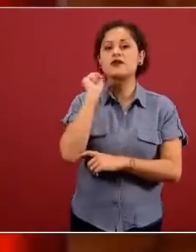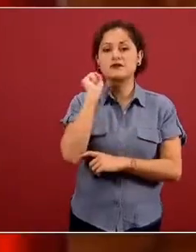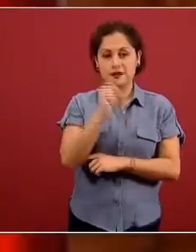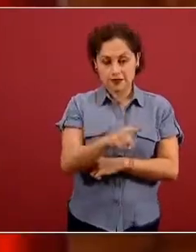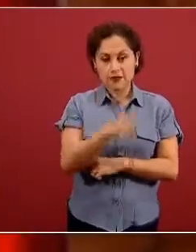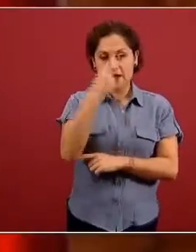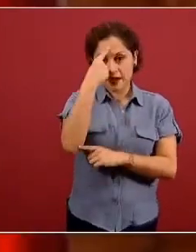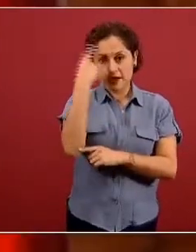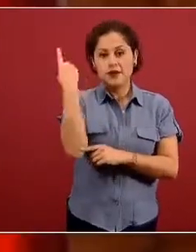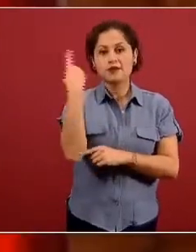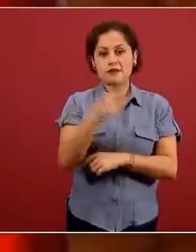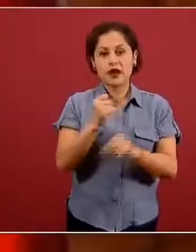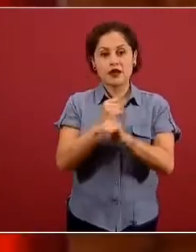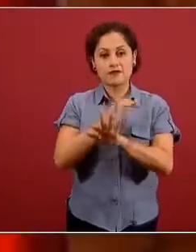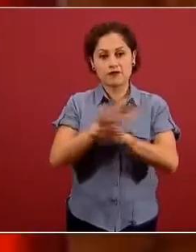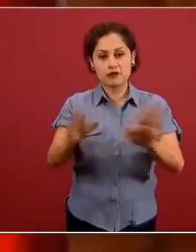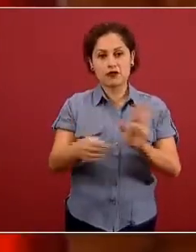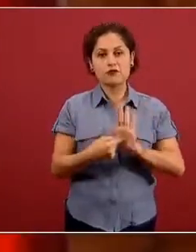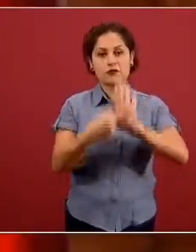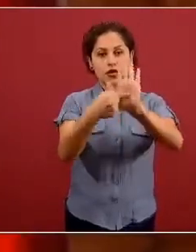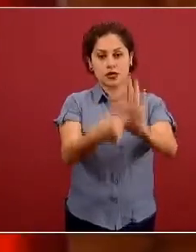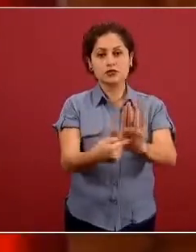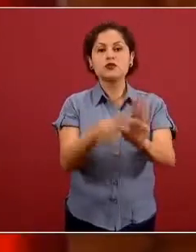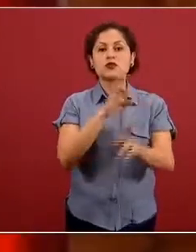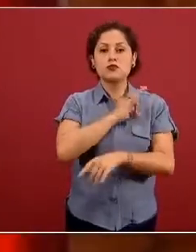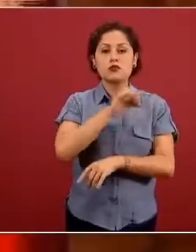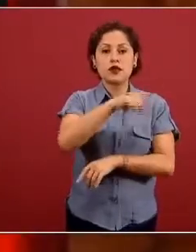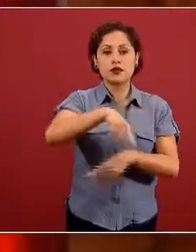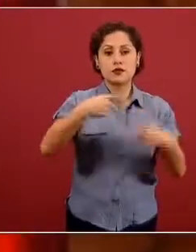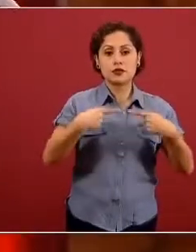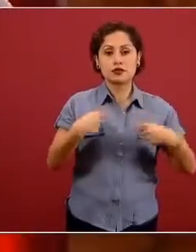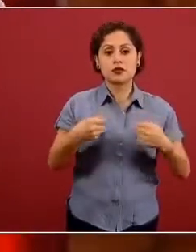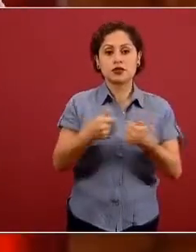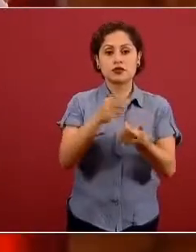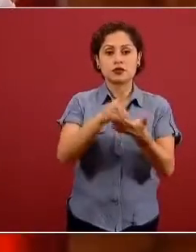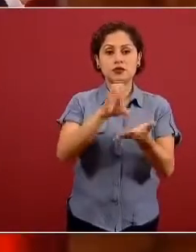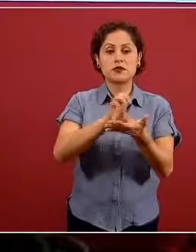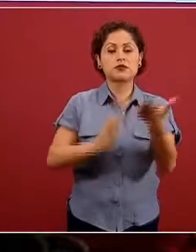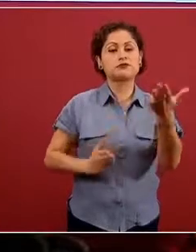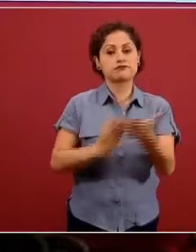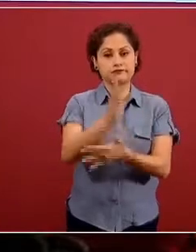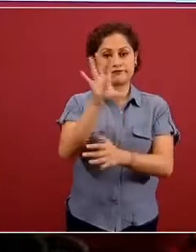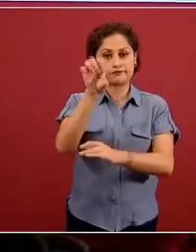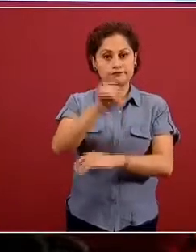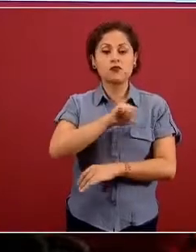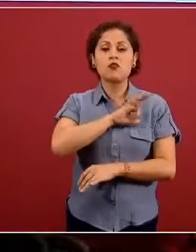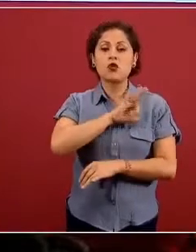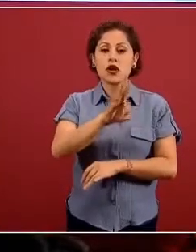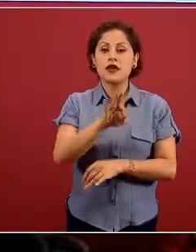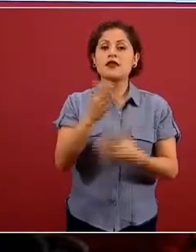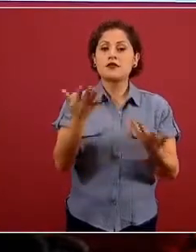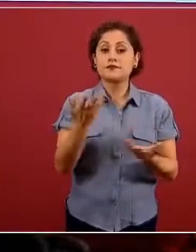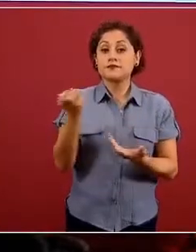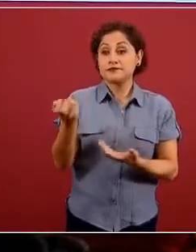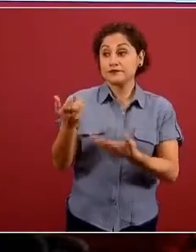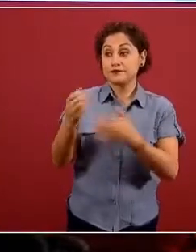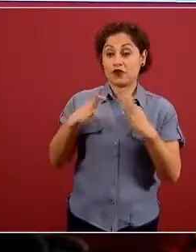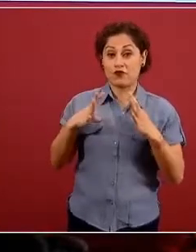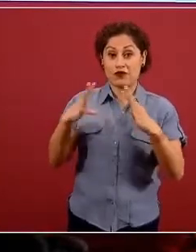que abordamos la información para personas con discapacidad, y creo que esta fundación será un